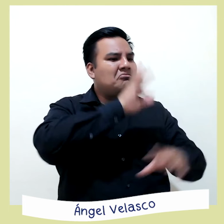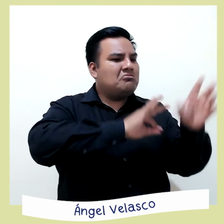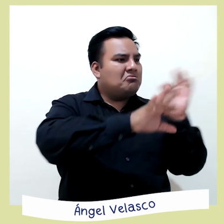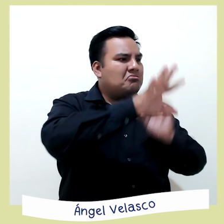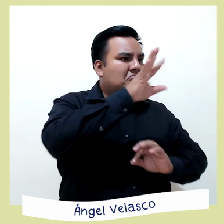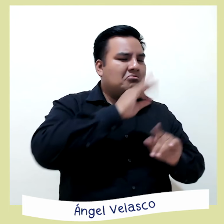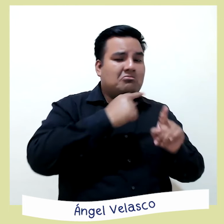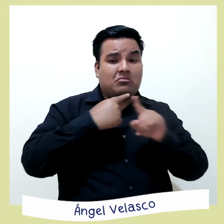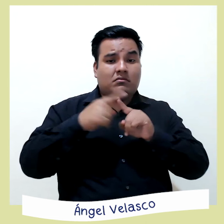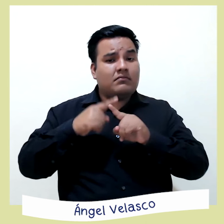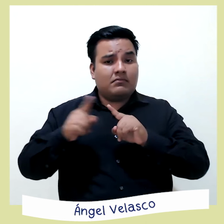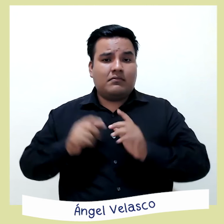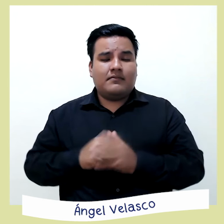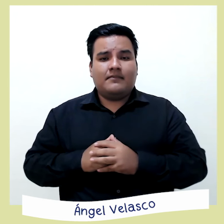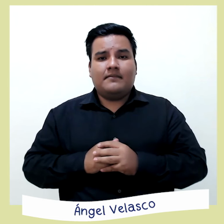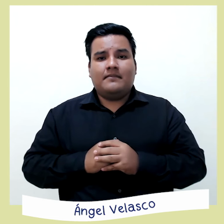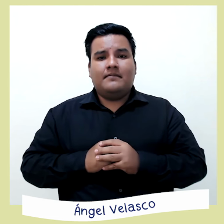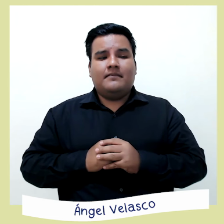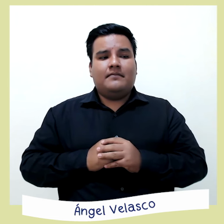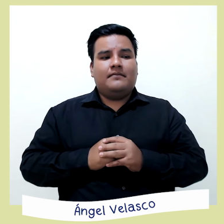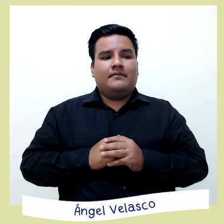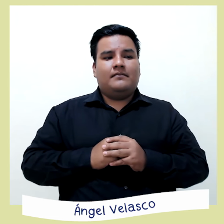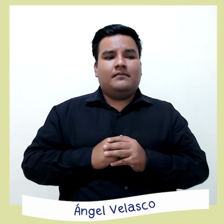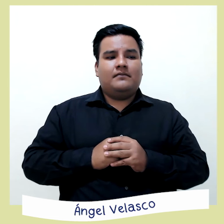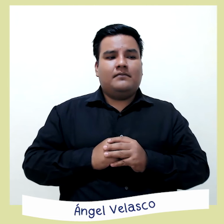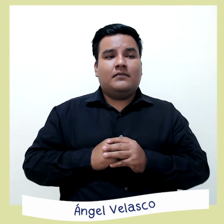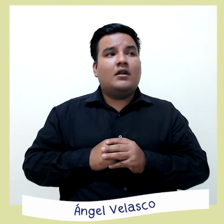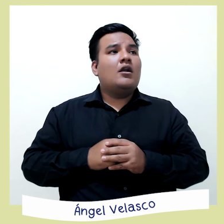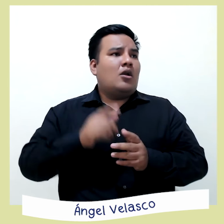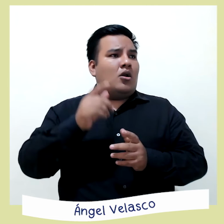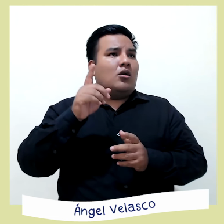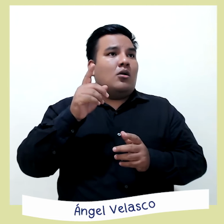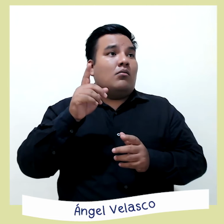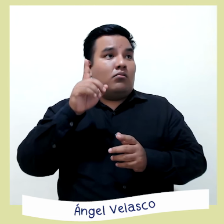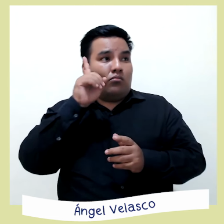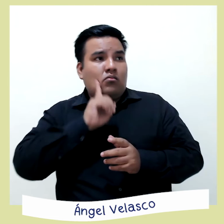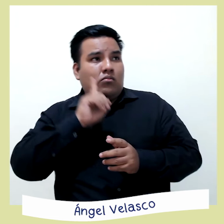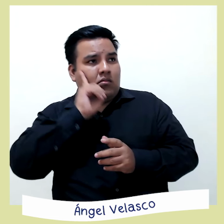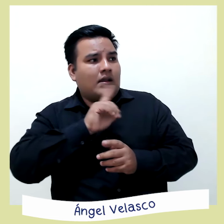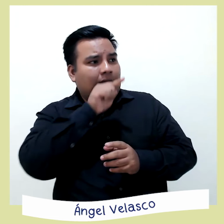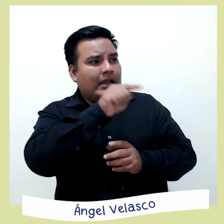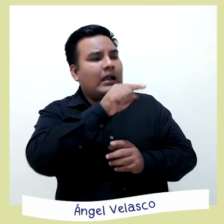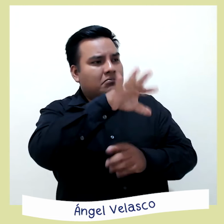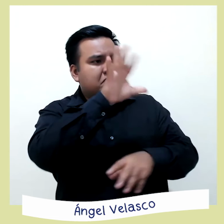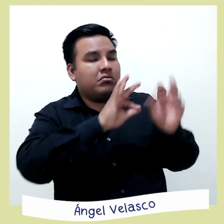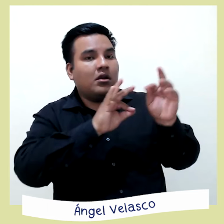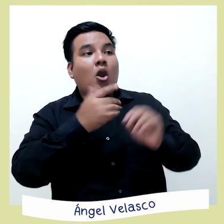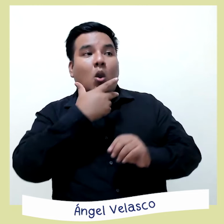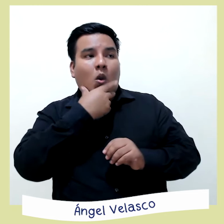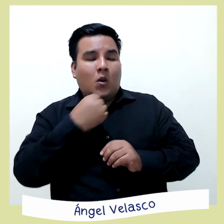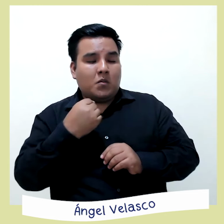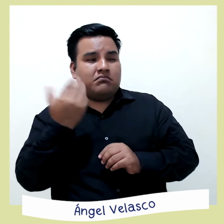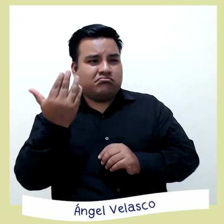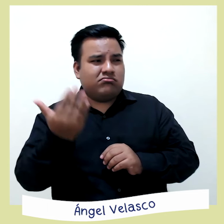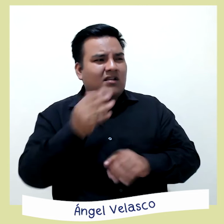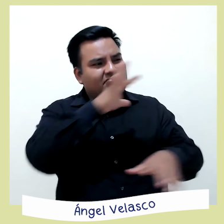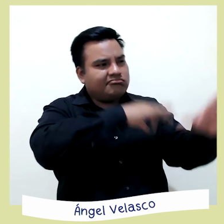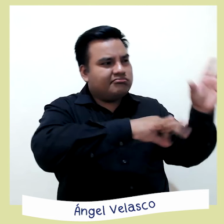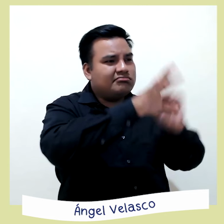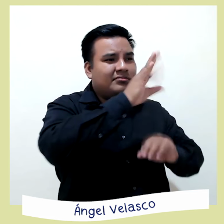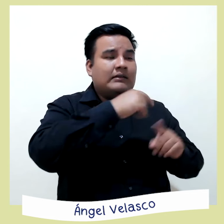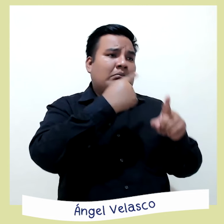como 69, 70 formas de combinaciones. Entonces, que si es